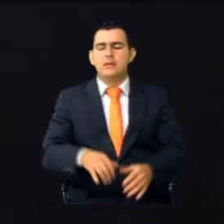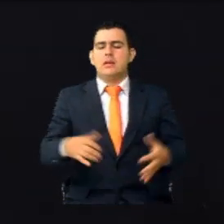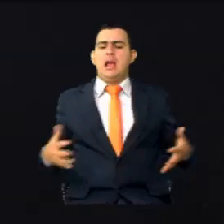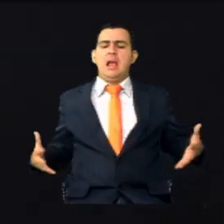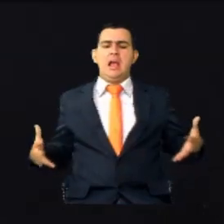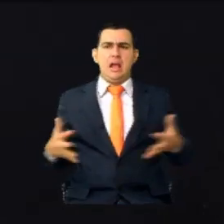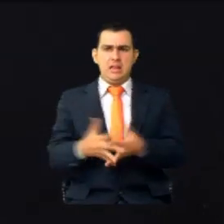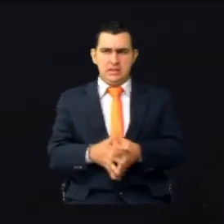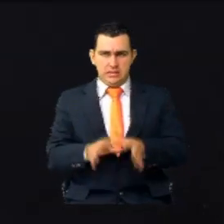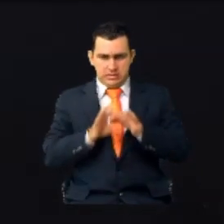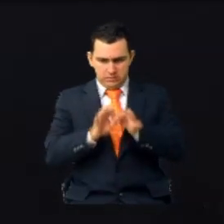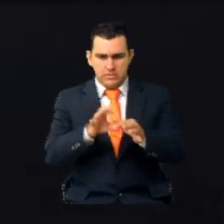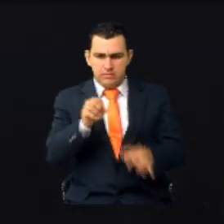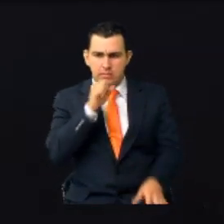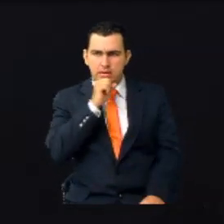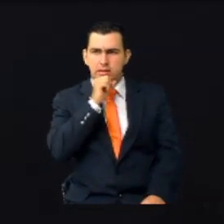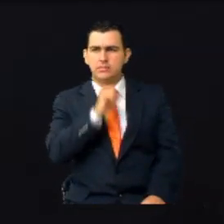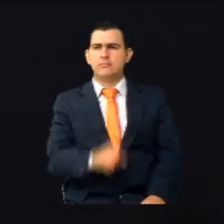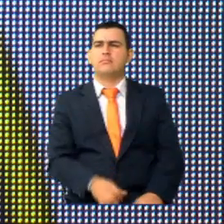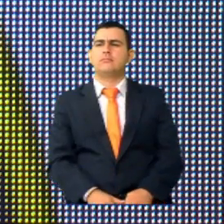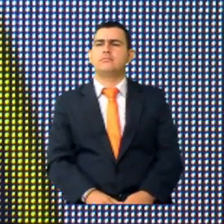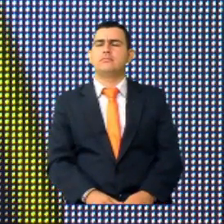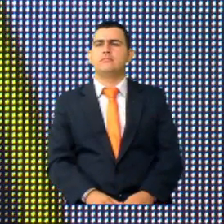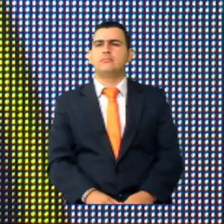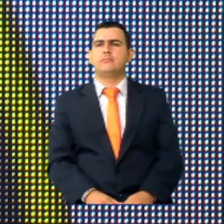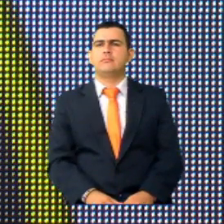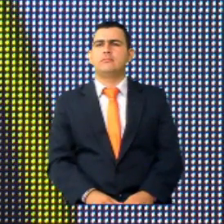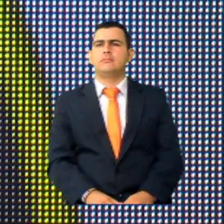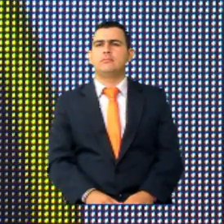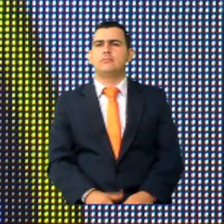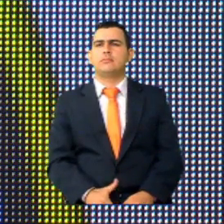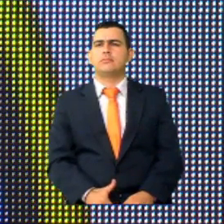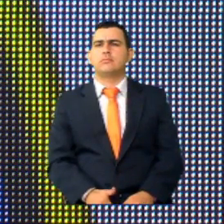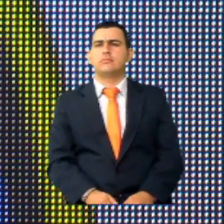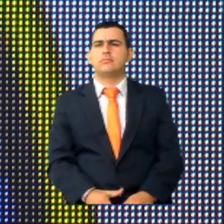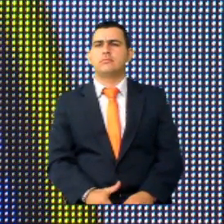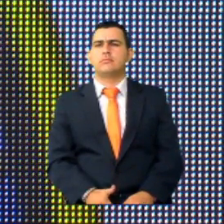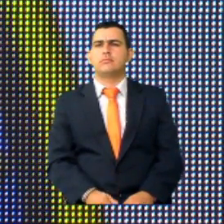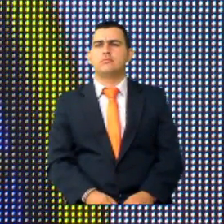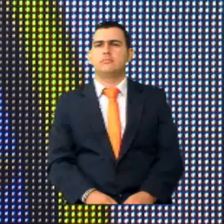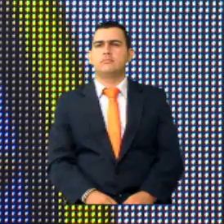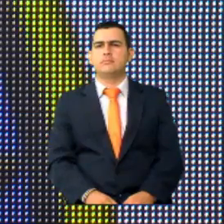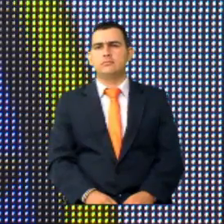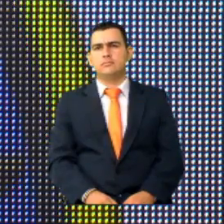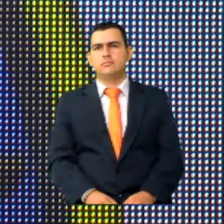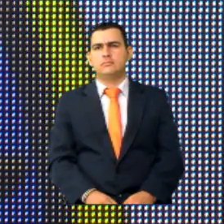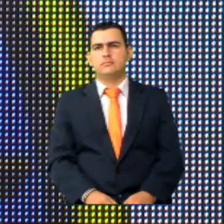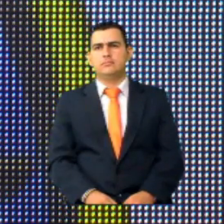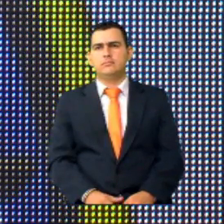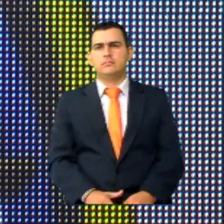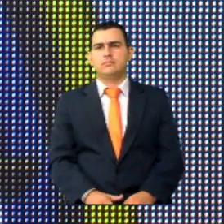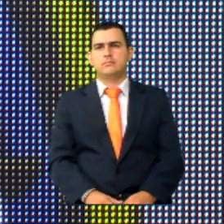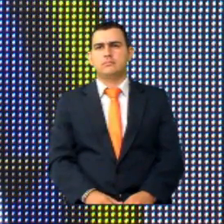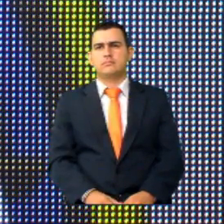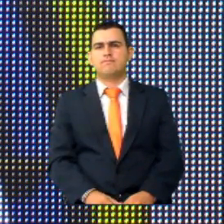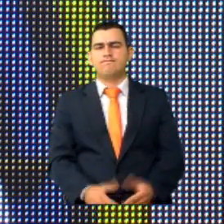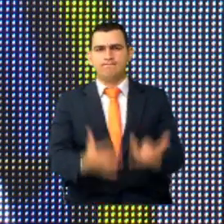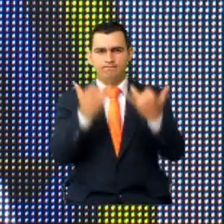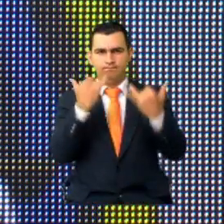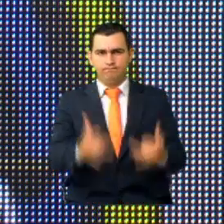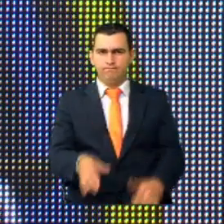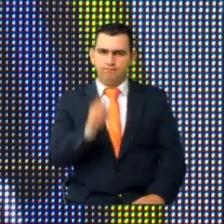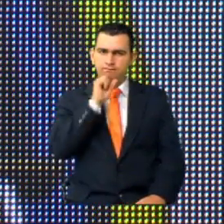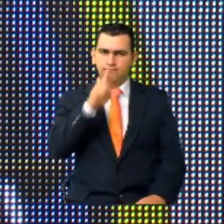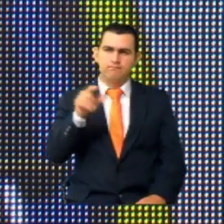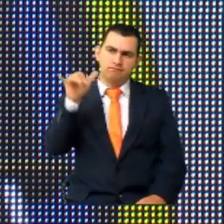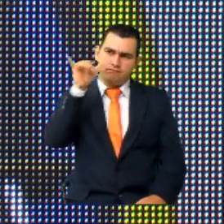siendo y será con los barranqueños. Es el turno ahora para el periodista Pedro Severiche, quien le va a formular la pregunta a la candidata